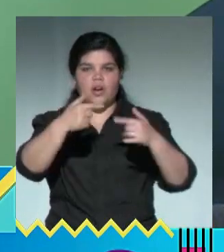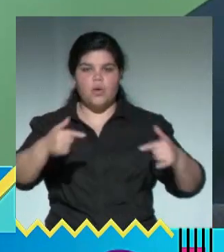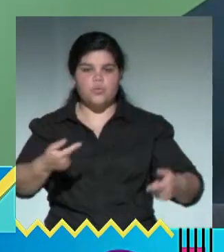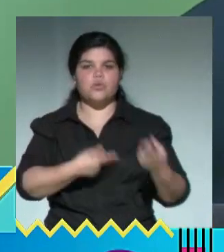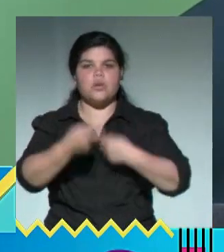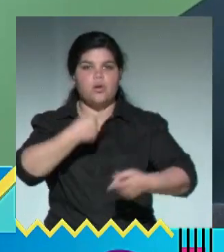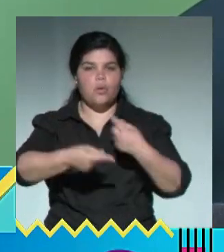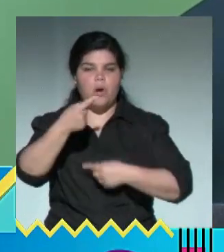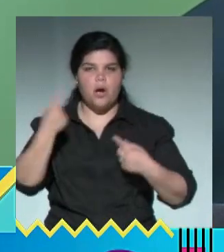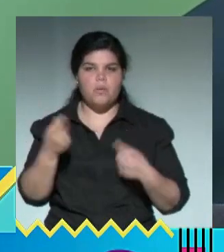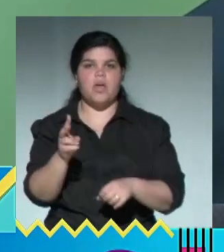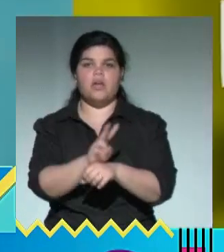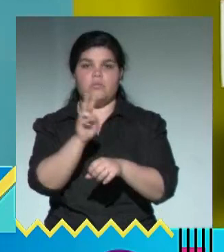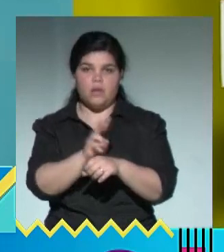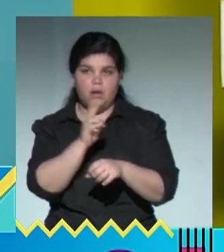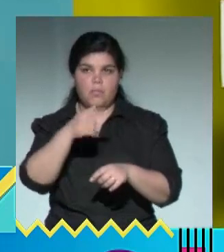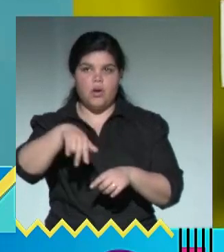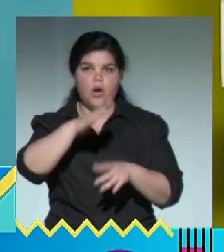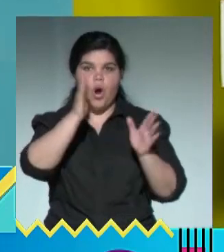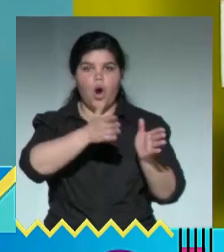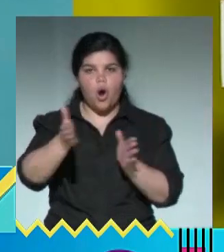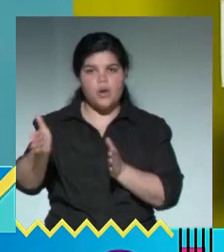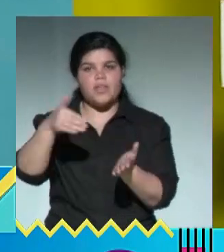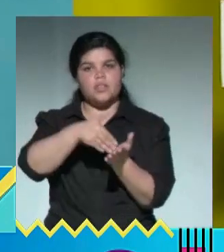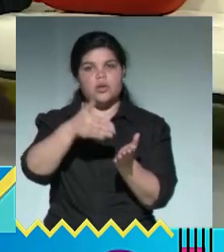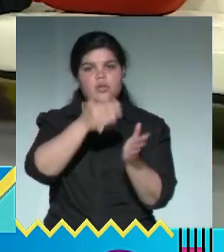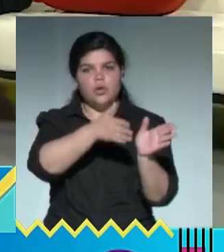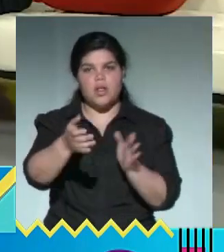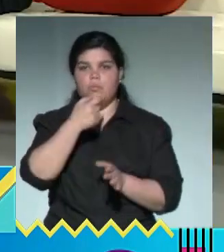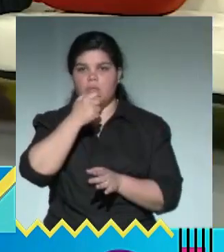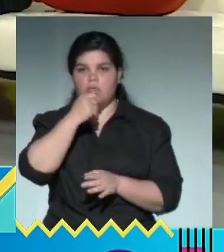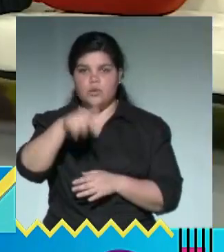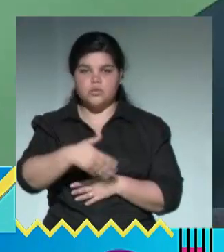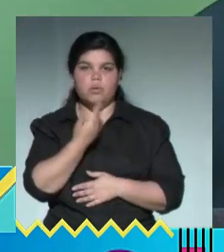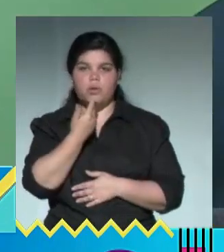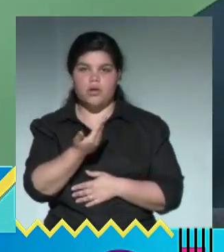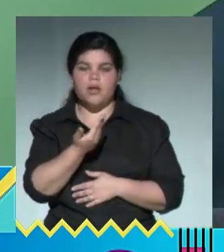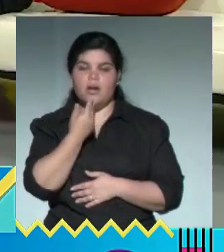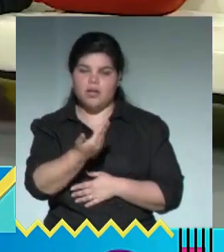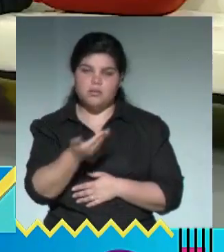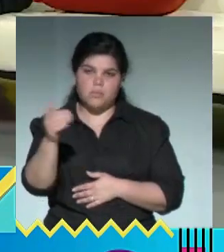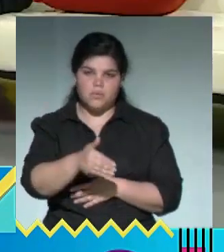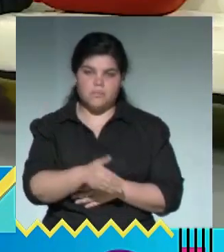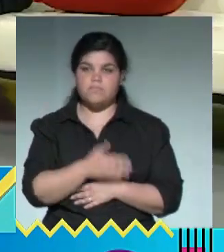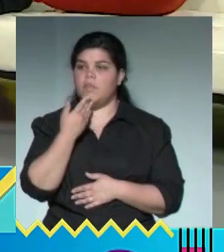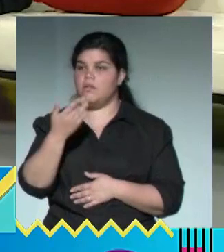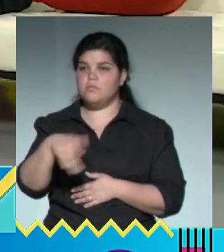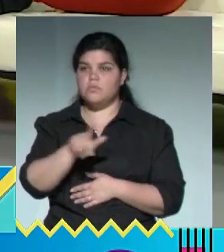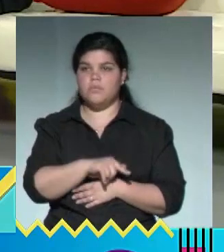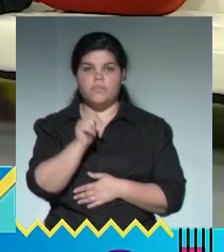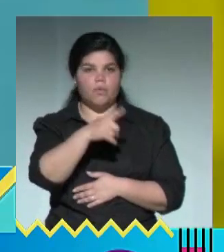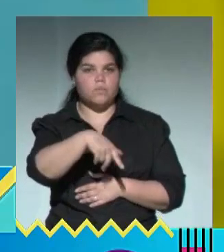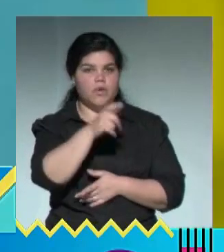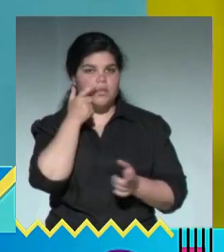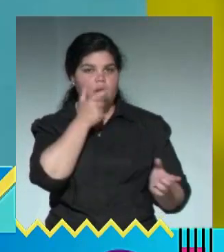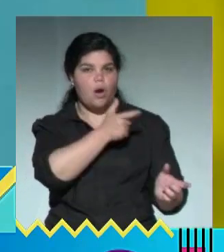Renovables de la Secretaría de Ambiente y Ordenamiento Territorial de la provincia. Muchas gracias, Sebastián, por estar presente. Gracias a ustedes. Bueno, tengo entendido que vienen de un